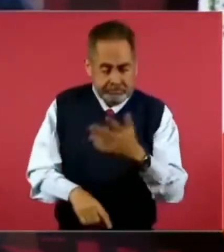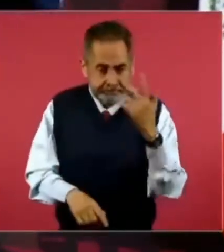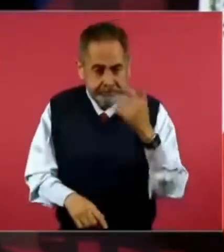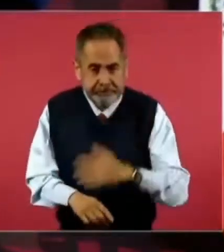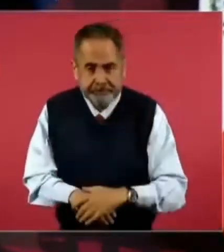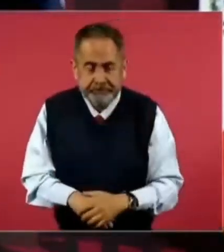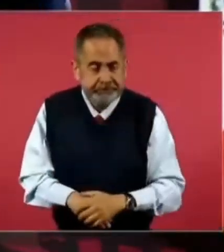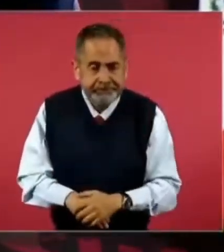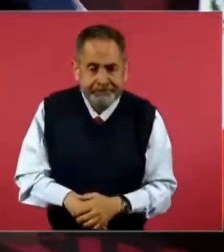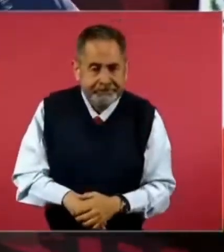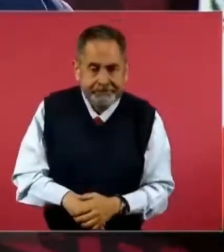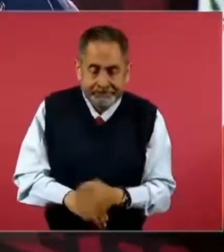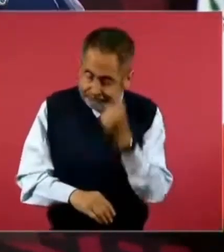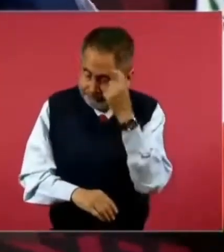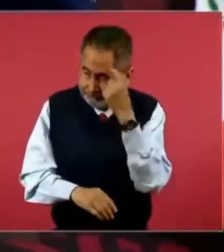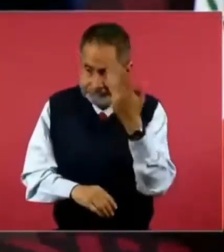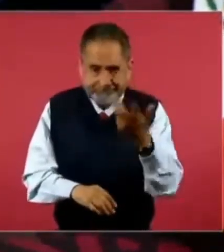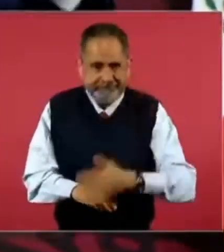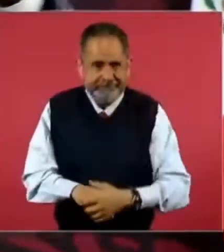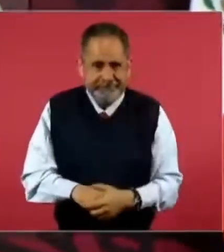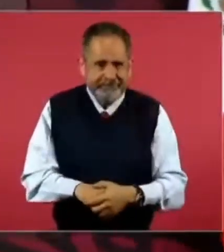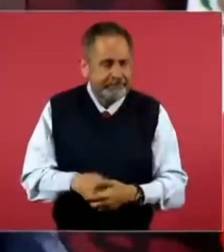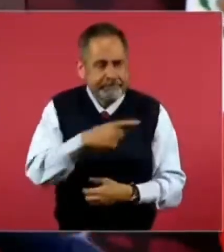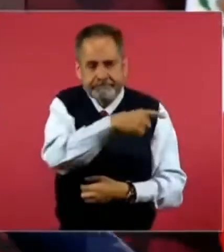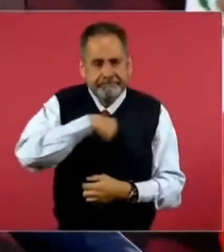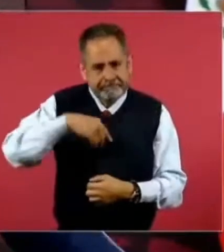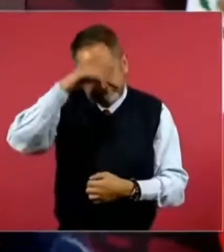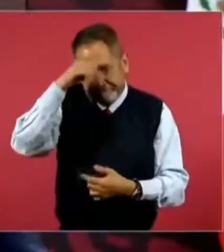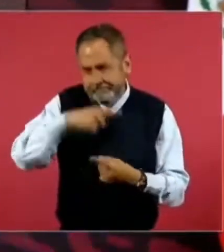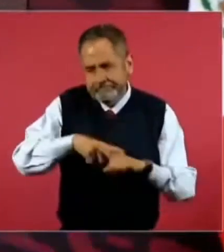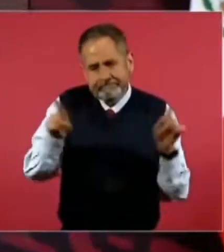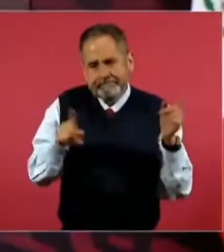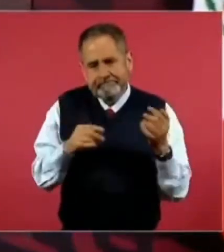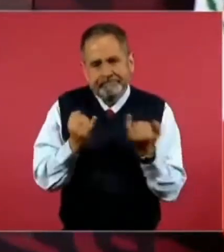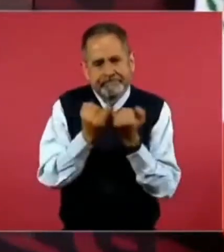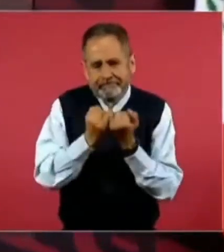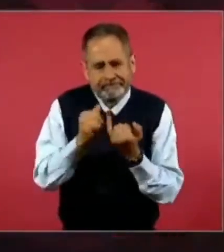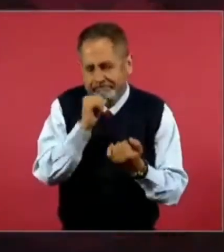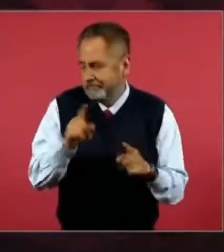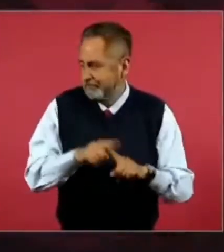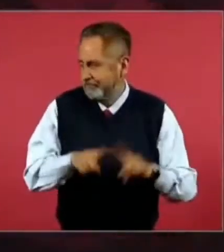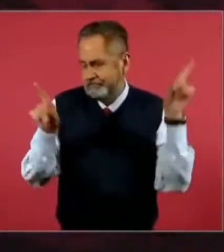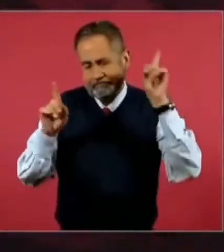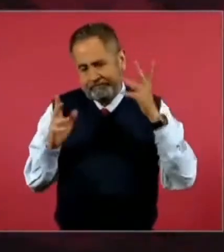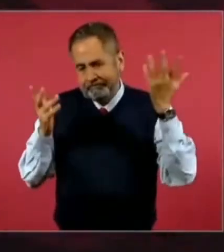Pues es que pensamos distintos.